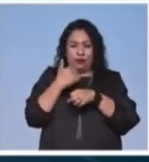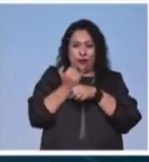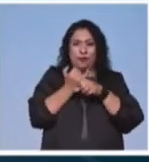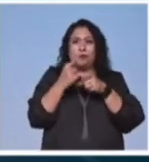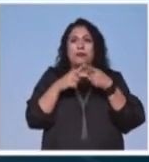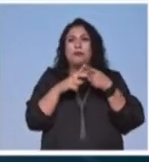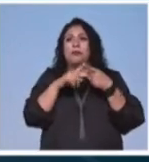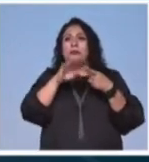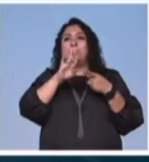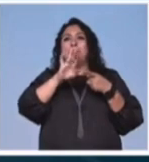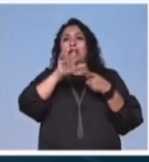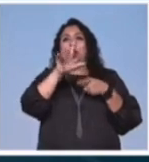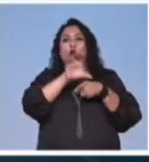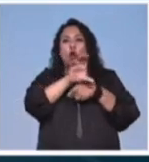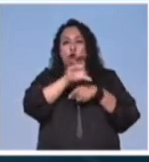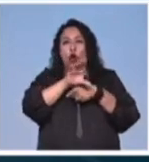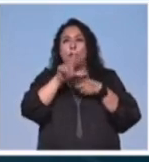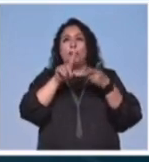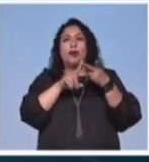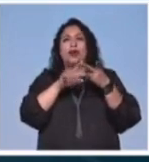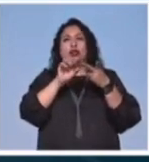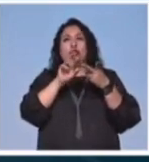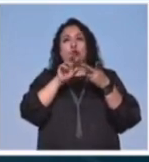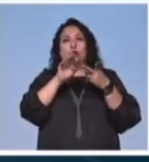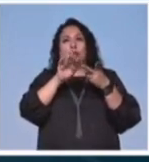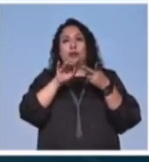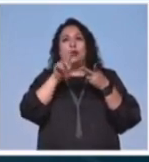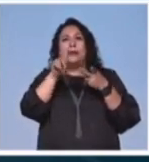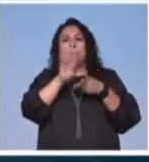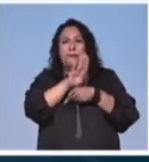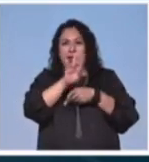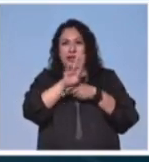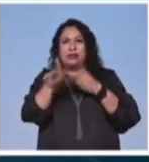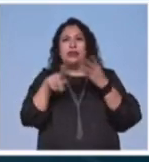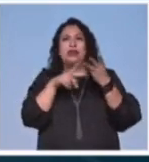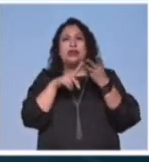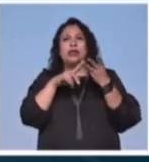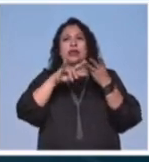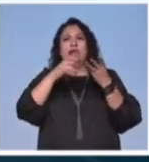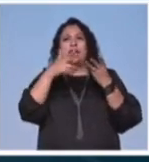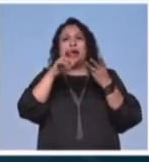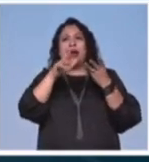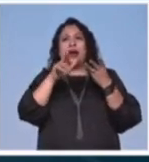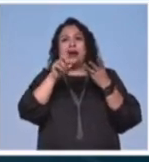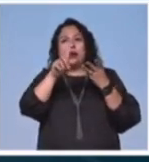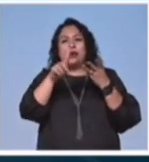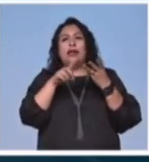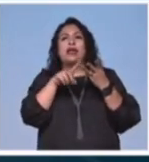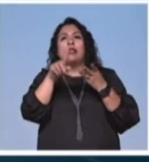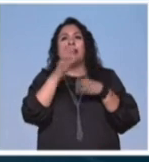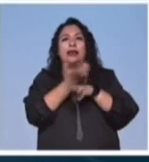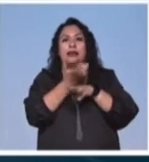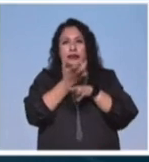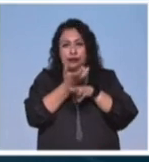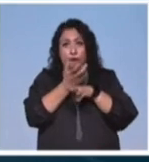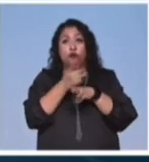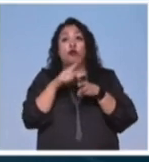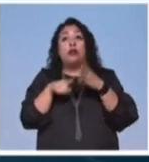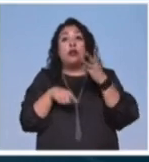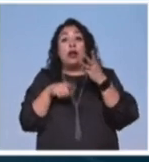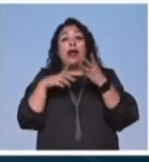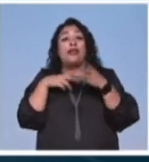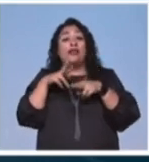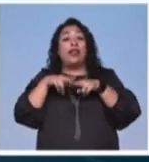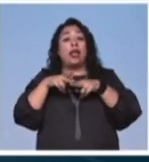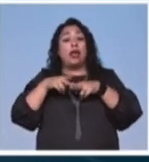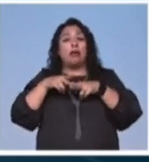el de Bencos Biojó en Colombia, el de Zumbi Dos Palmares en Brasil, o el de Harriet Tubman en los Estados Unidos, quien manejando un